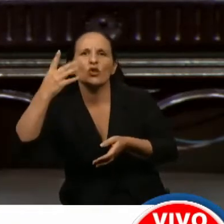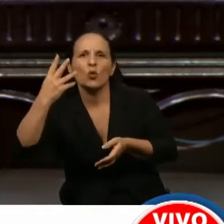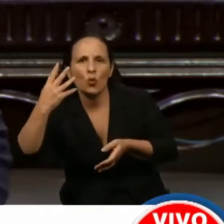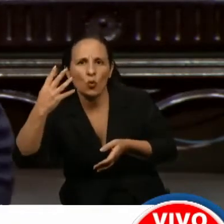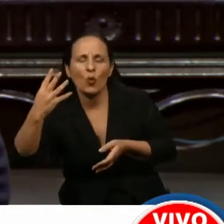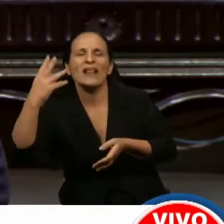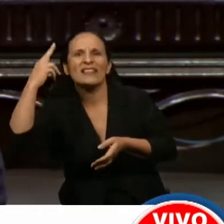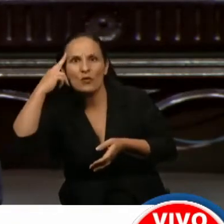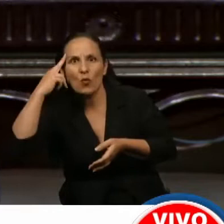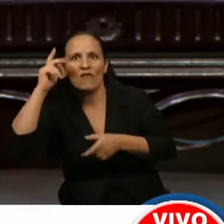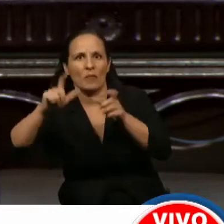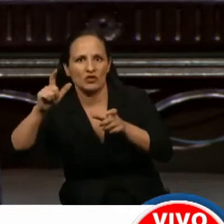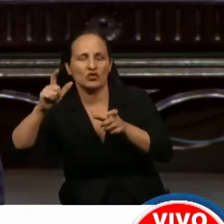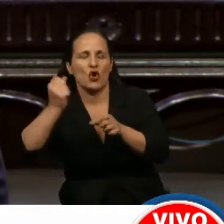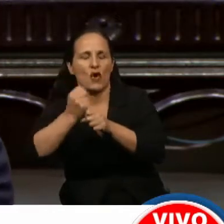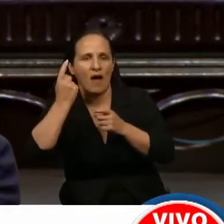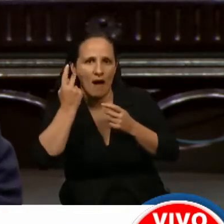1.119.149 trabajadores en ese momento.